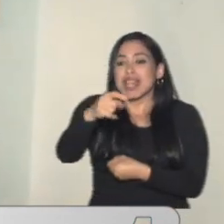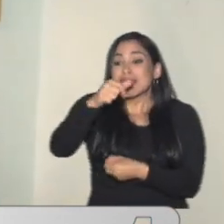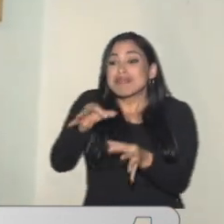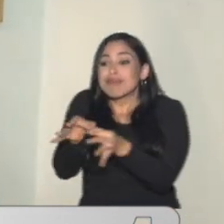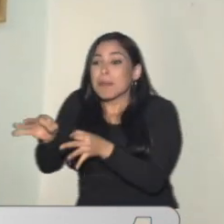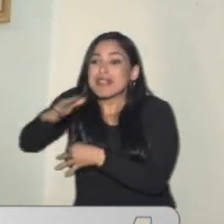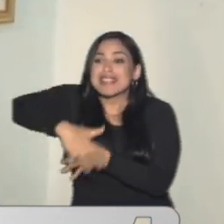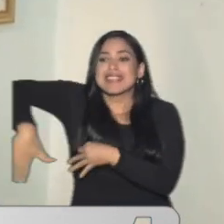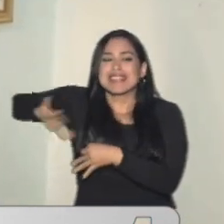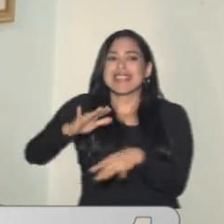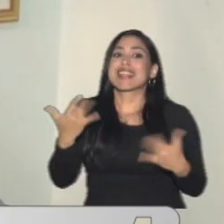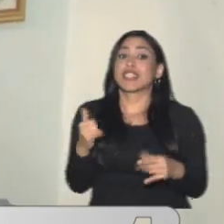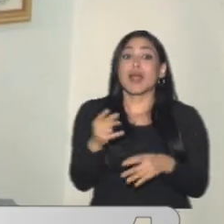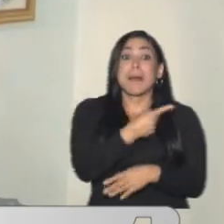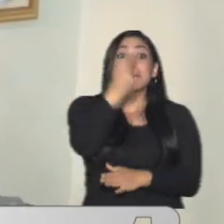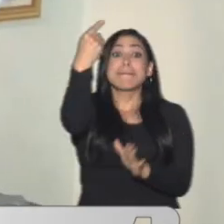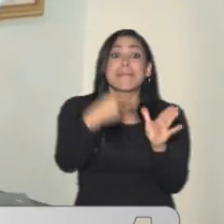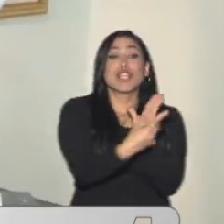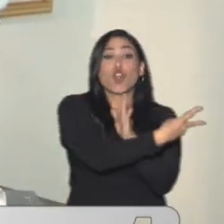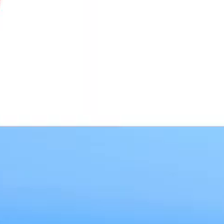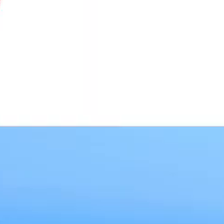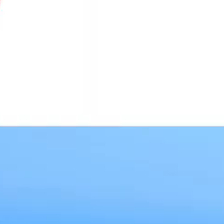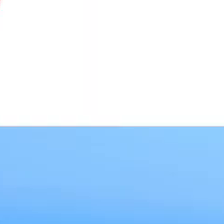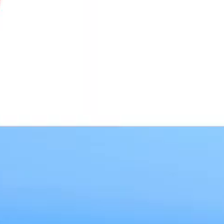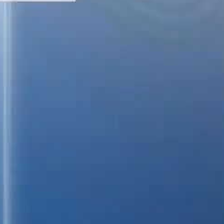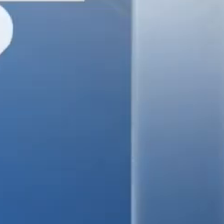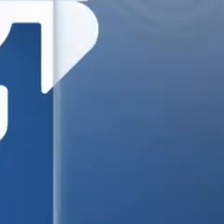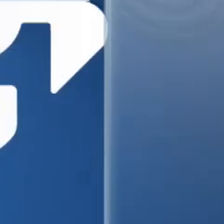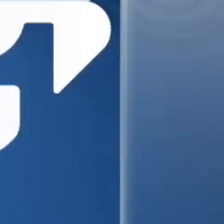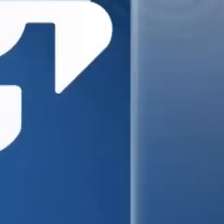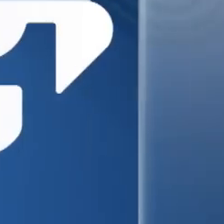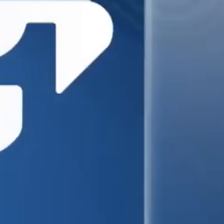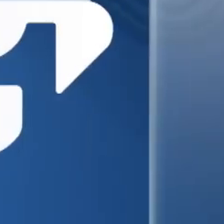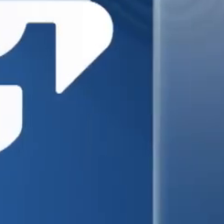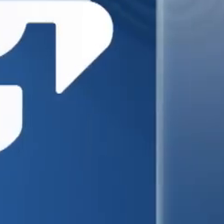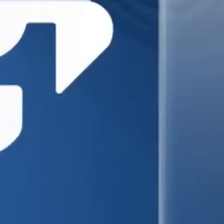área metropolitana ya llegó al 1200 por ciento